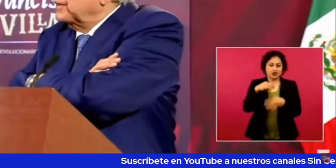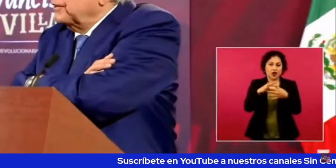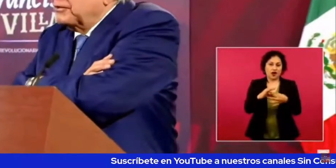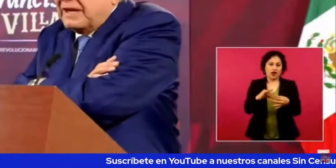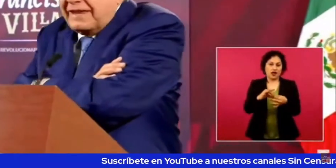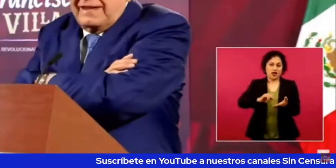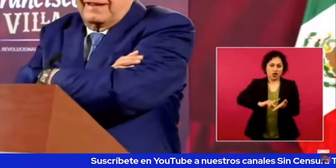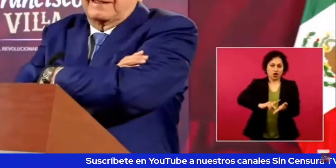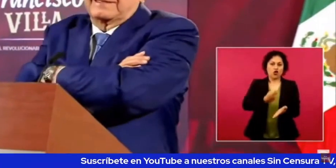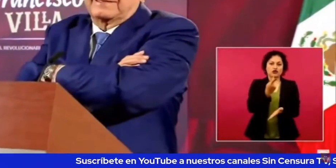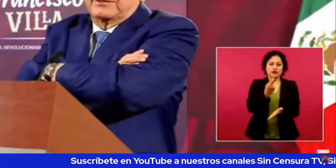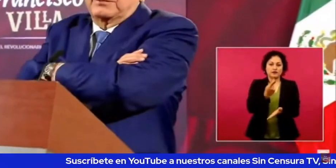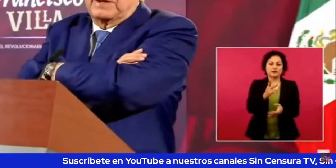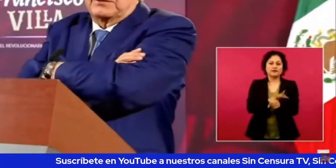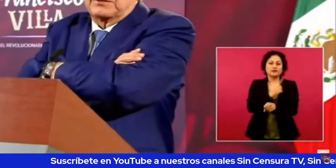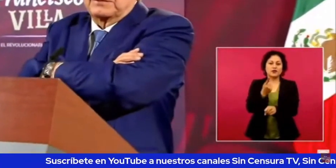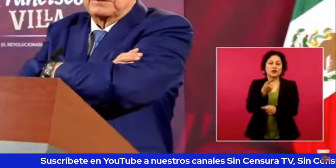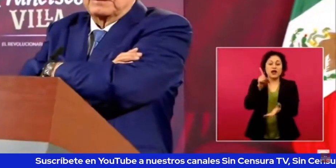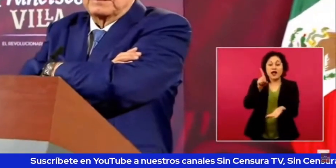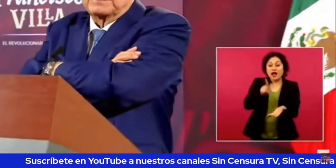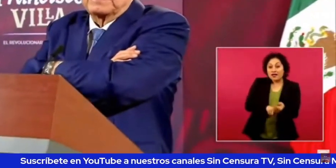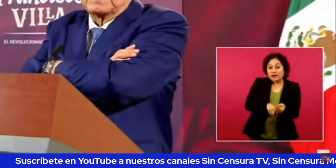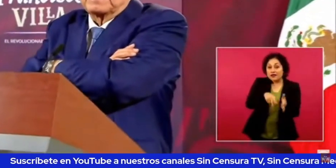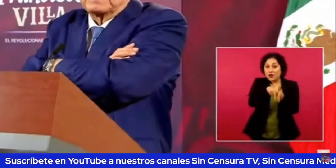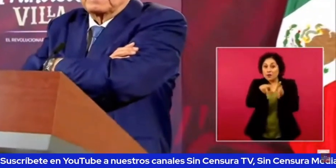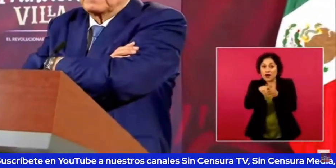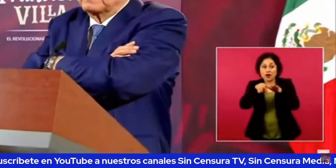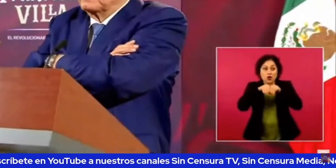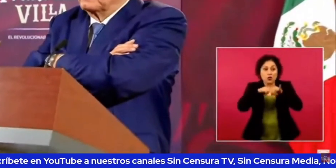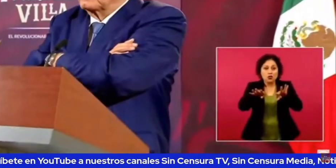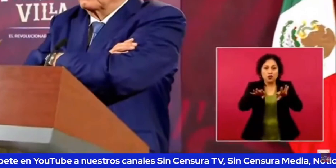Porque no salió nada en los medios.